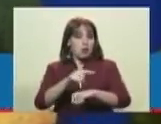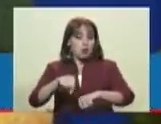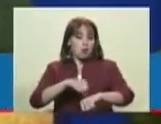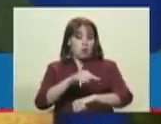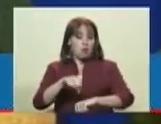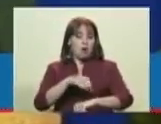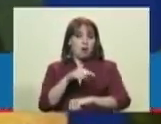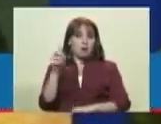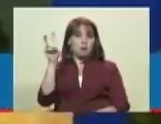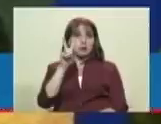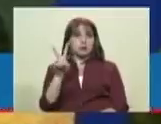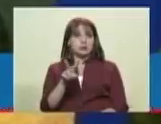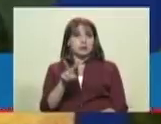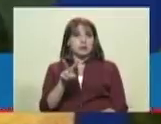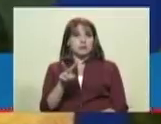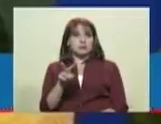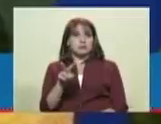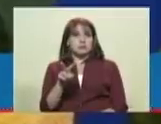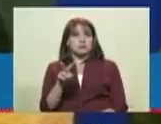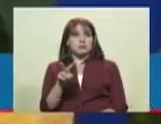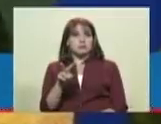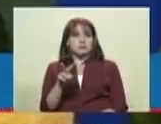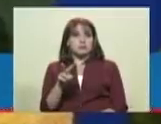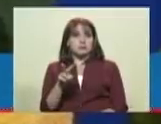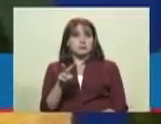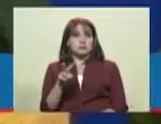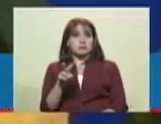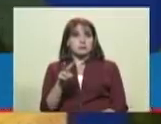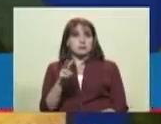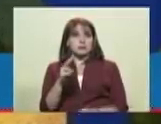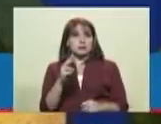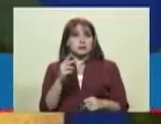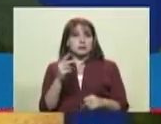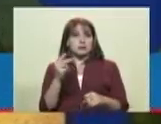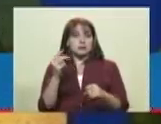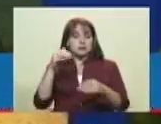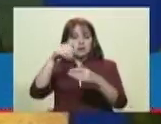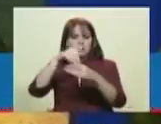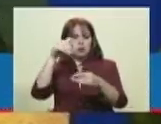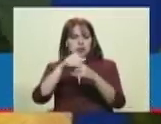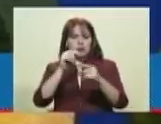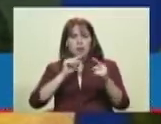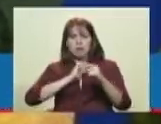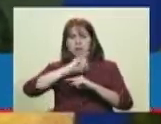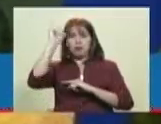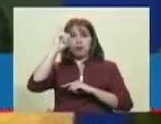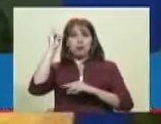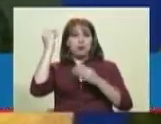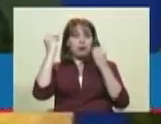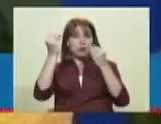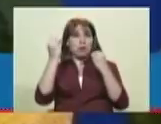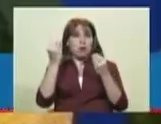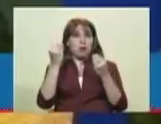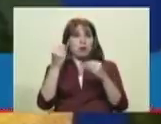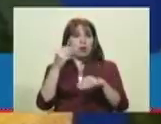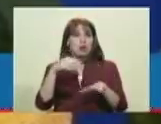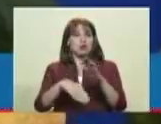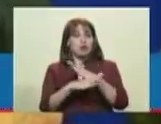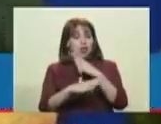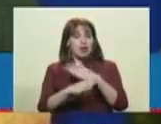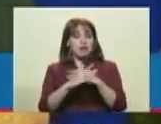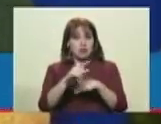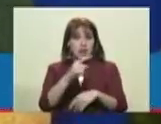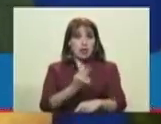en Venezuela en la cual aparece un repunte en la votación. Todavía hermana,